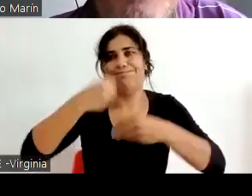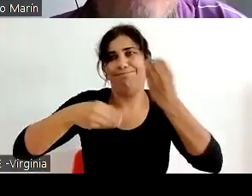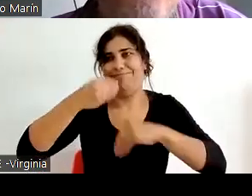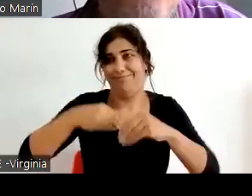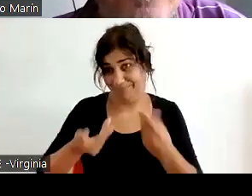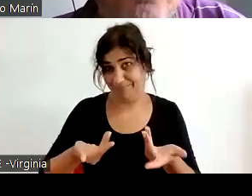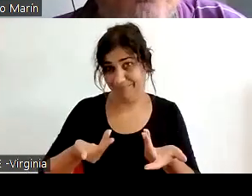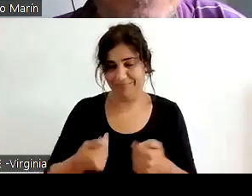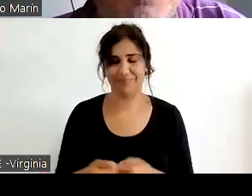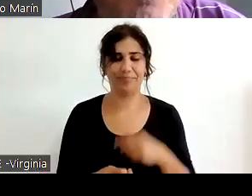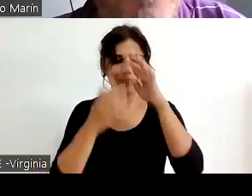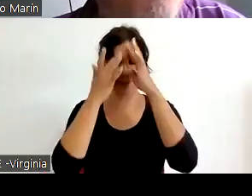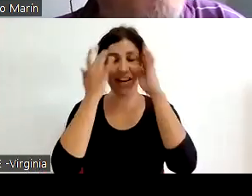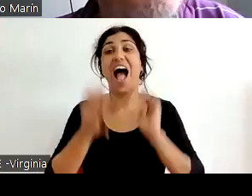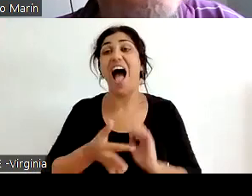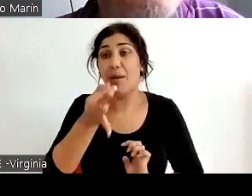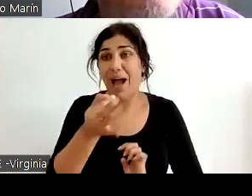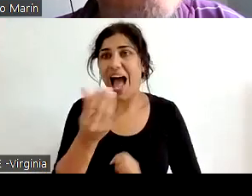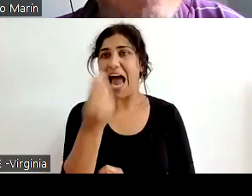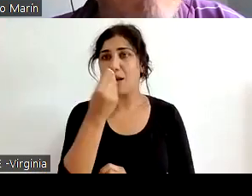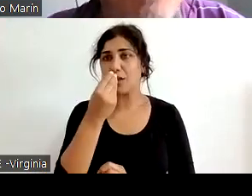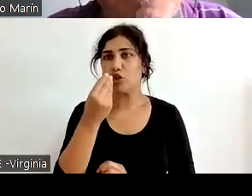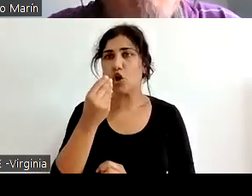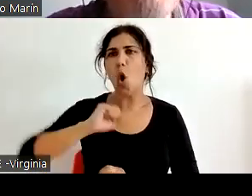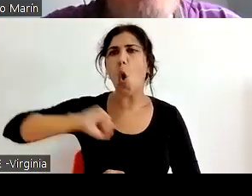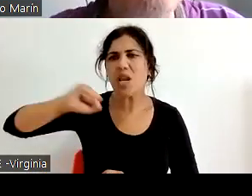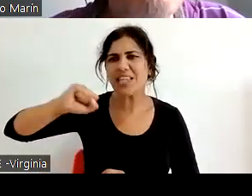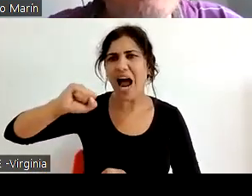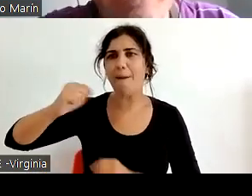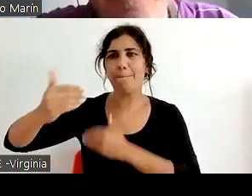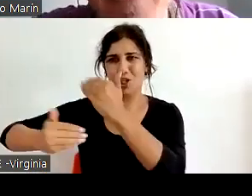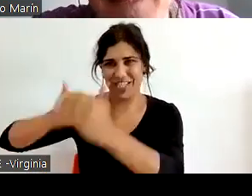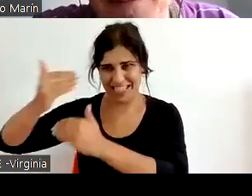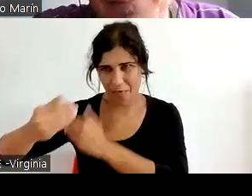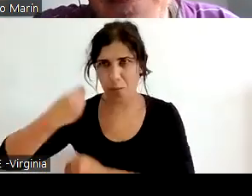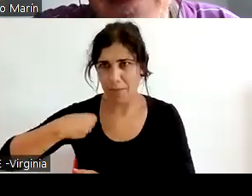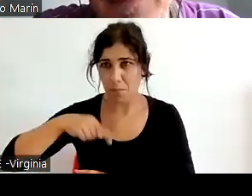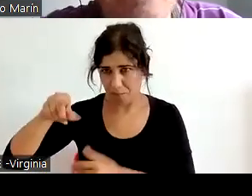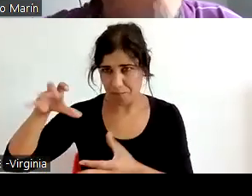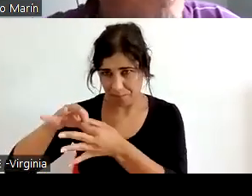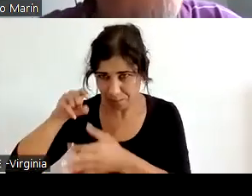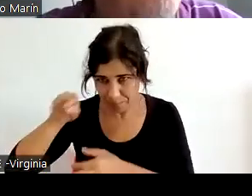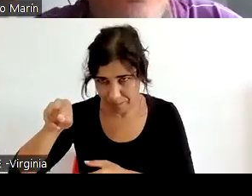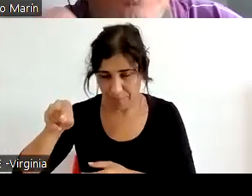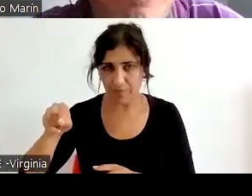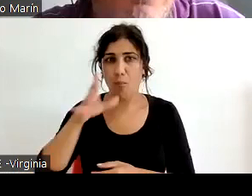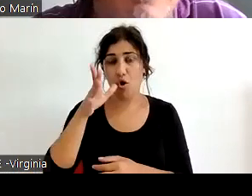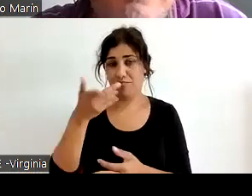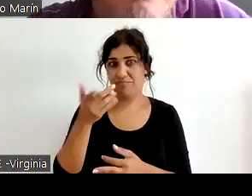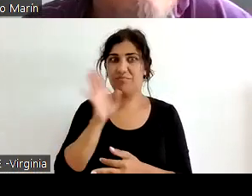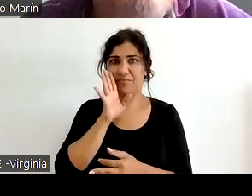que estos ultraprocesados, fundamentalmente por la cantidad de minerales que llevan inadecuados, como os